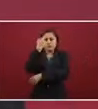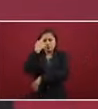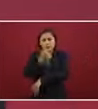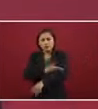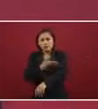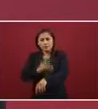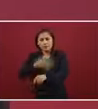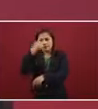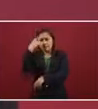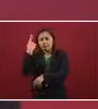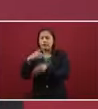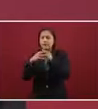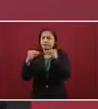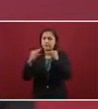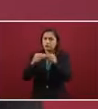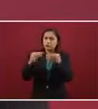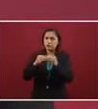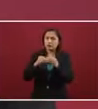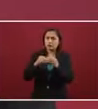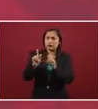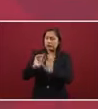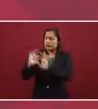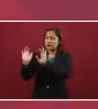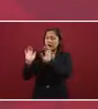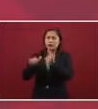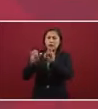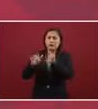y 80,000 empleos